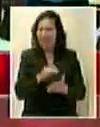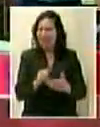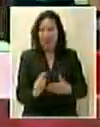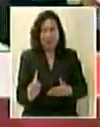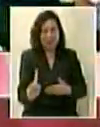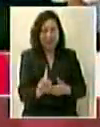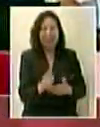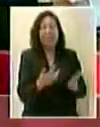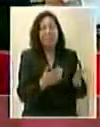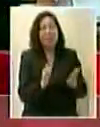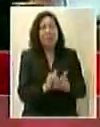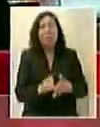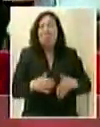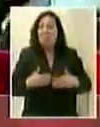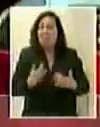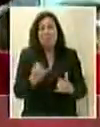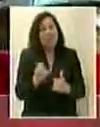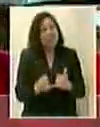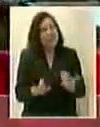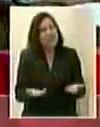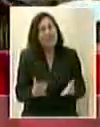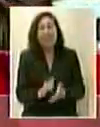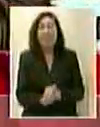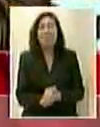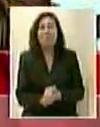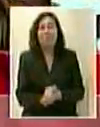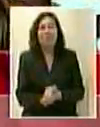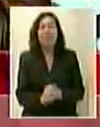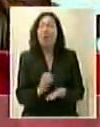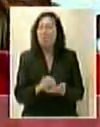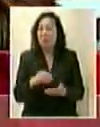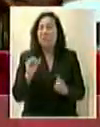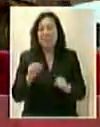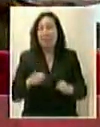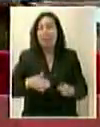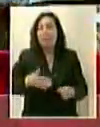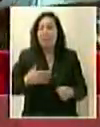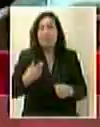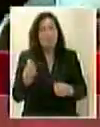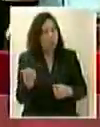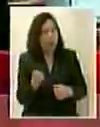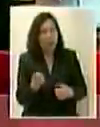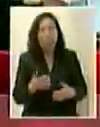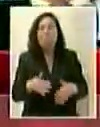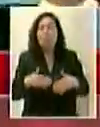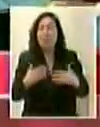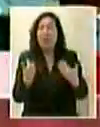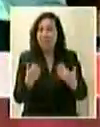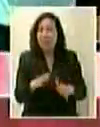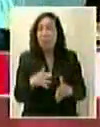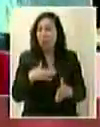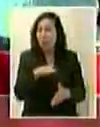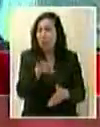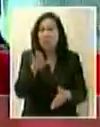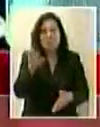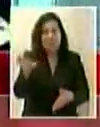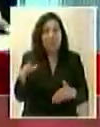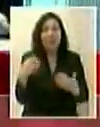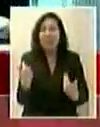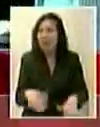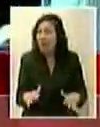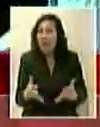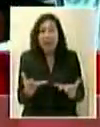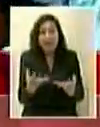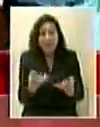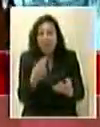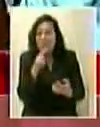ustedes. Espero que podamos terminar los documentos que nos faltan lo más pronto posible y que puedan ya viajar. Yo quiero ver las